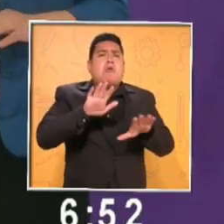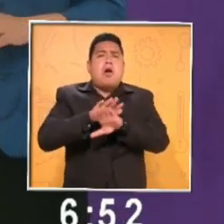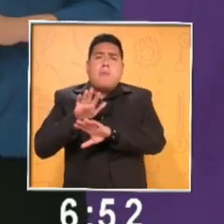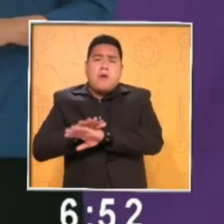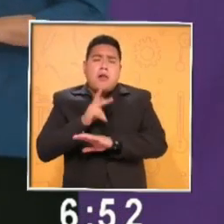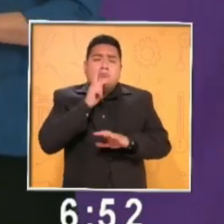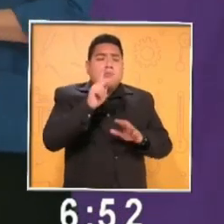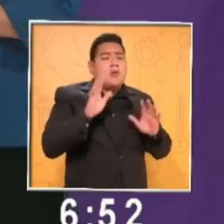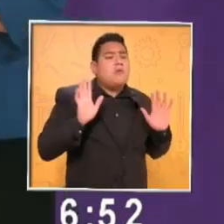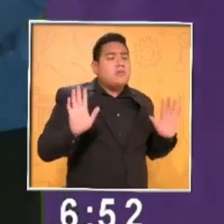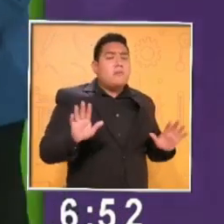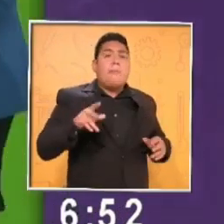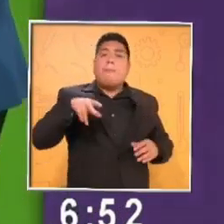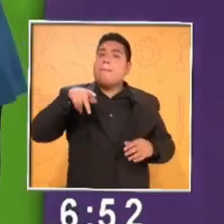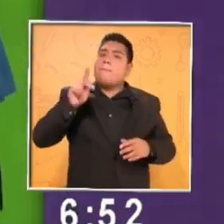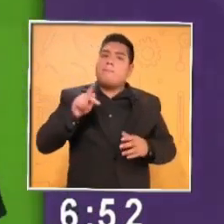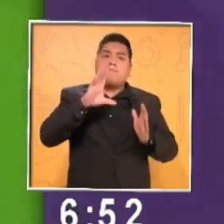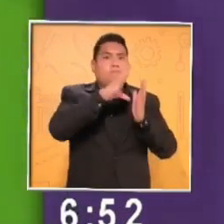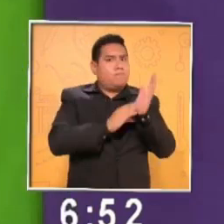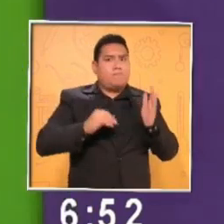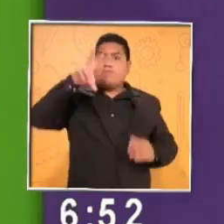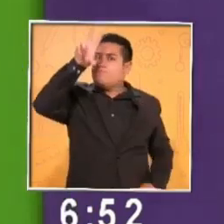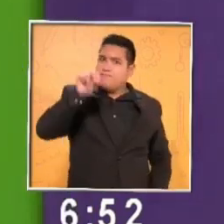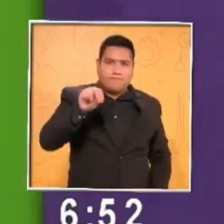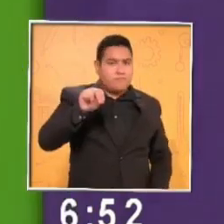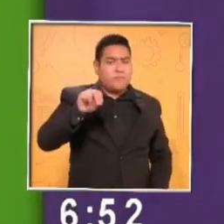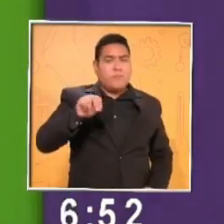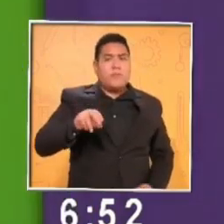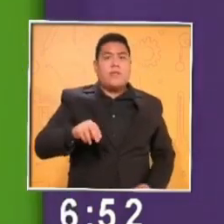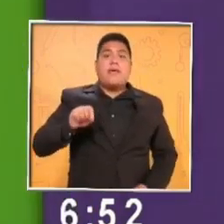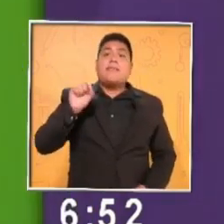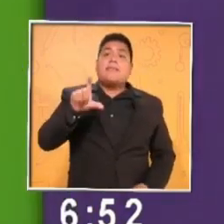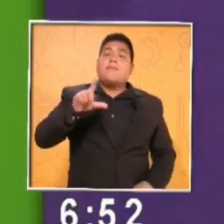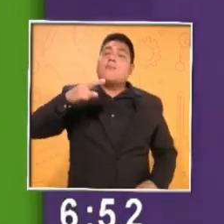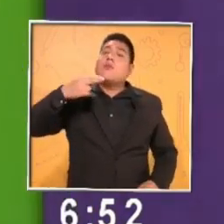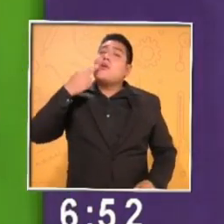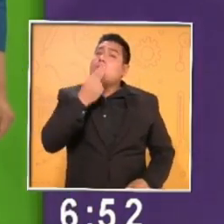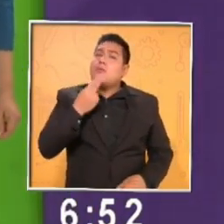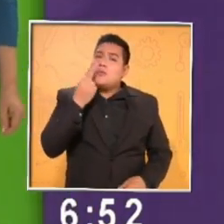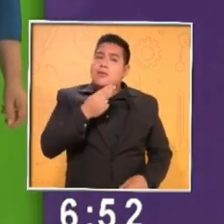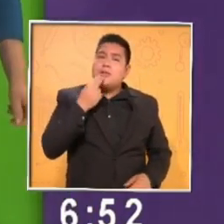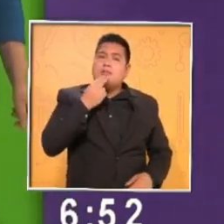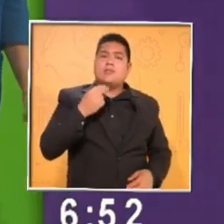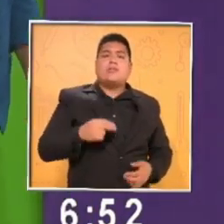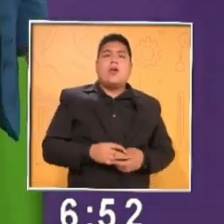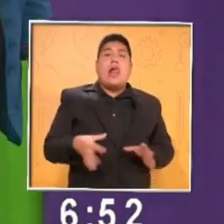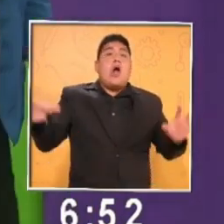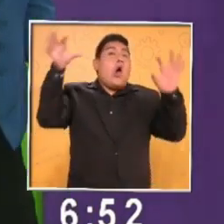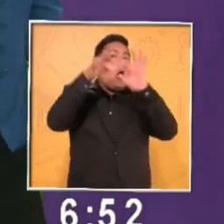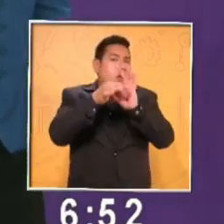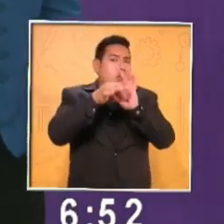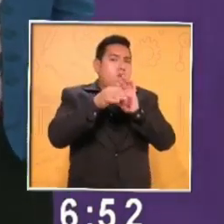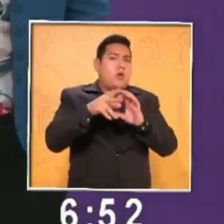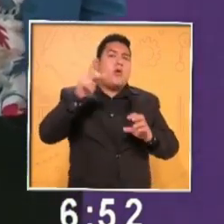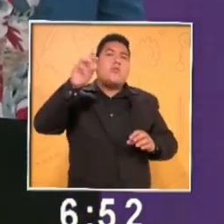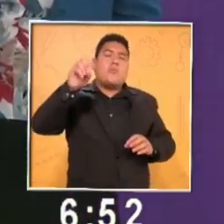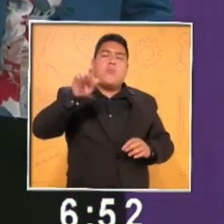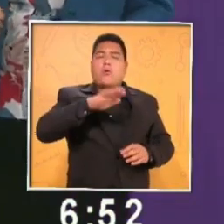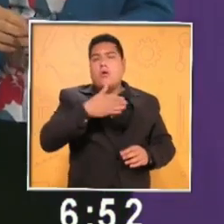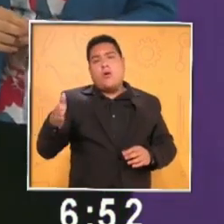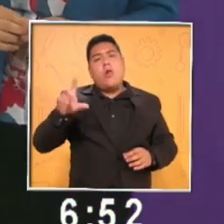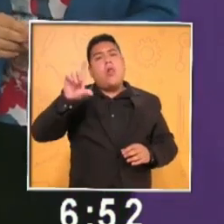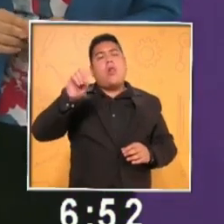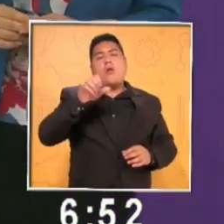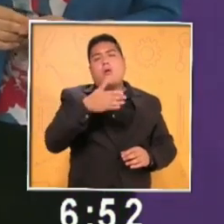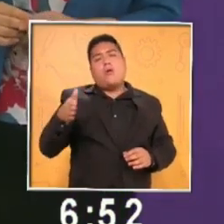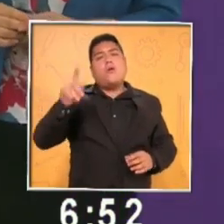no copiar. Y aparte, estoy utilizando el nexo por lo tanto, que si ustedes recuerdan,